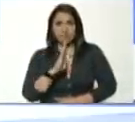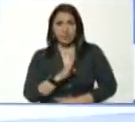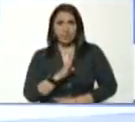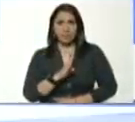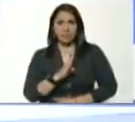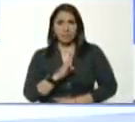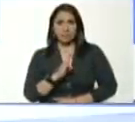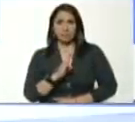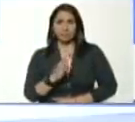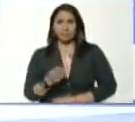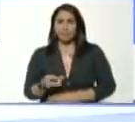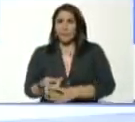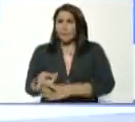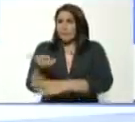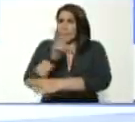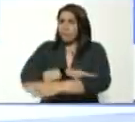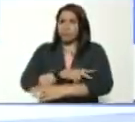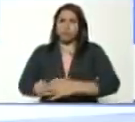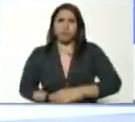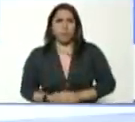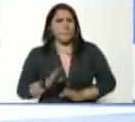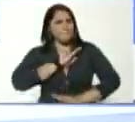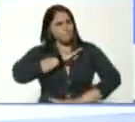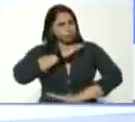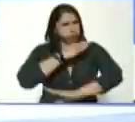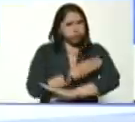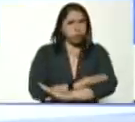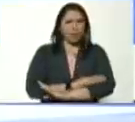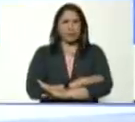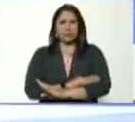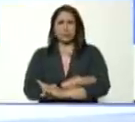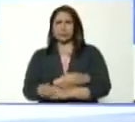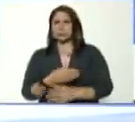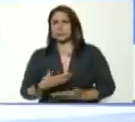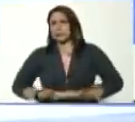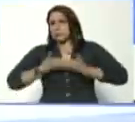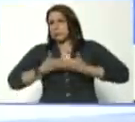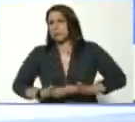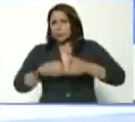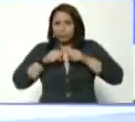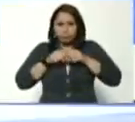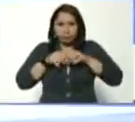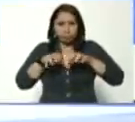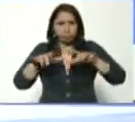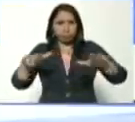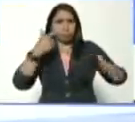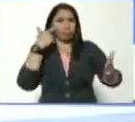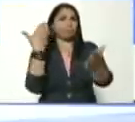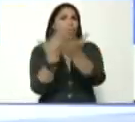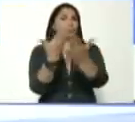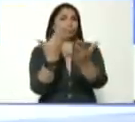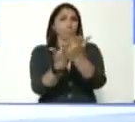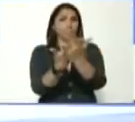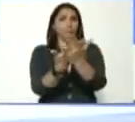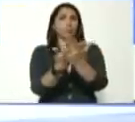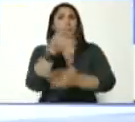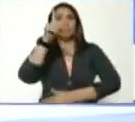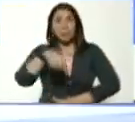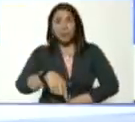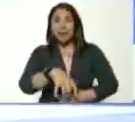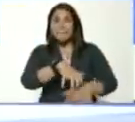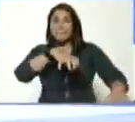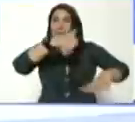Más virulenta, más agresiva, con mayor carga viral comprobada y además con